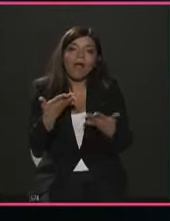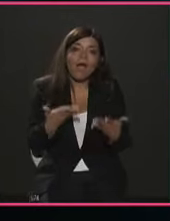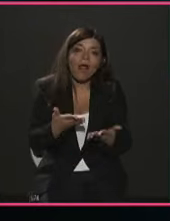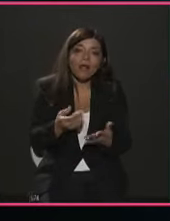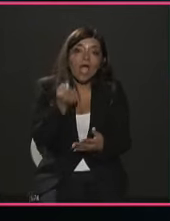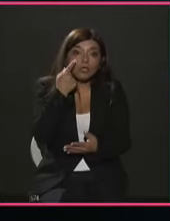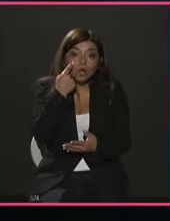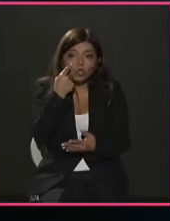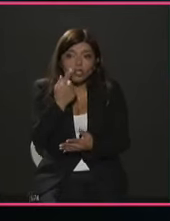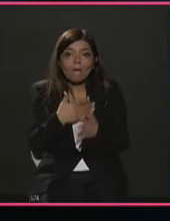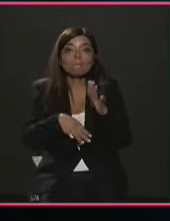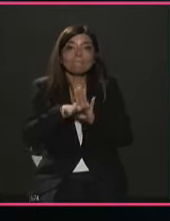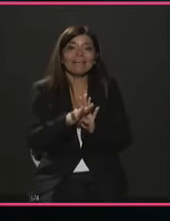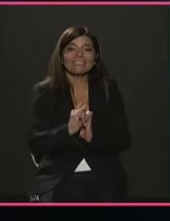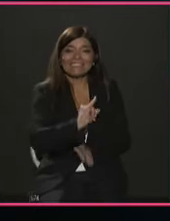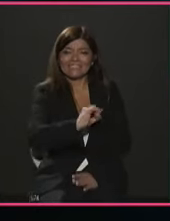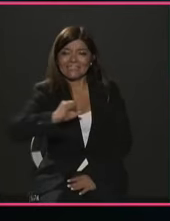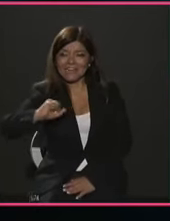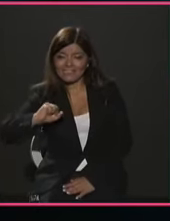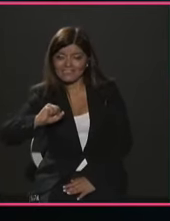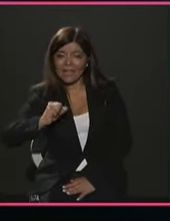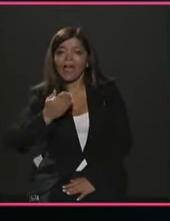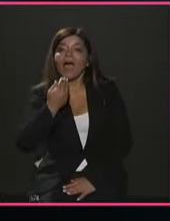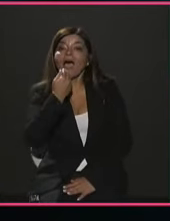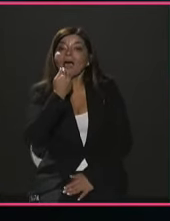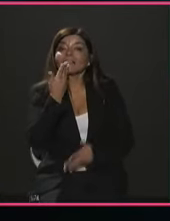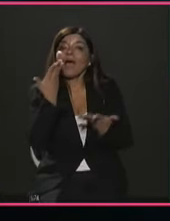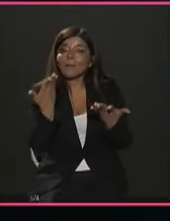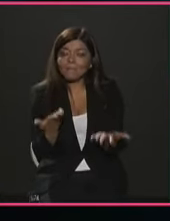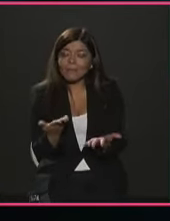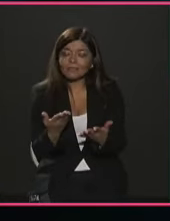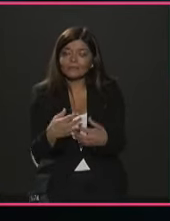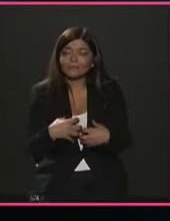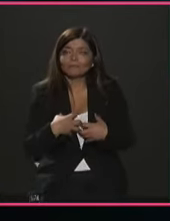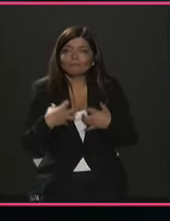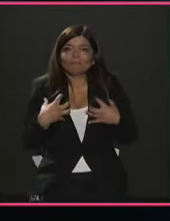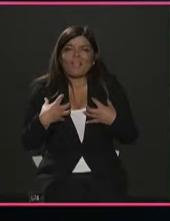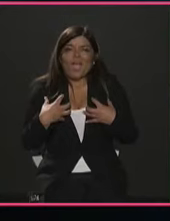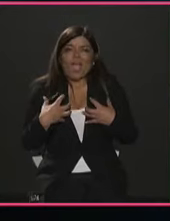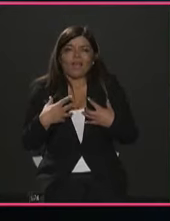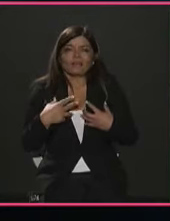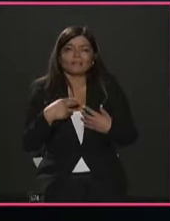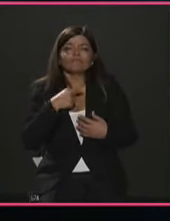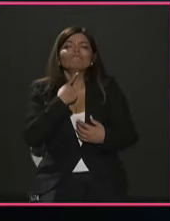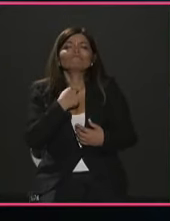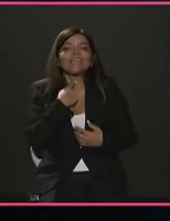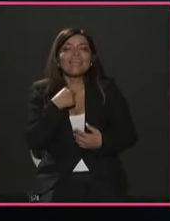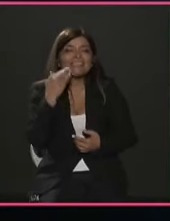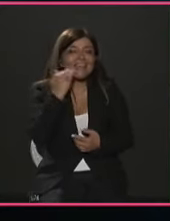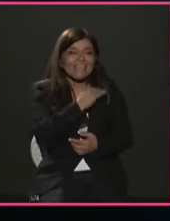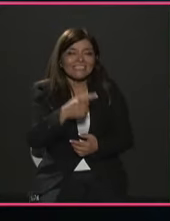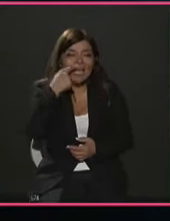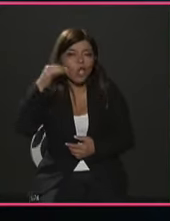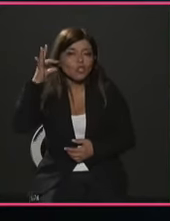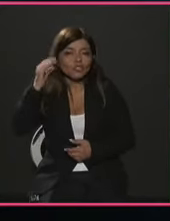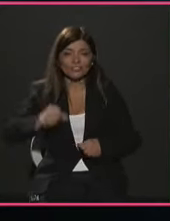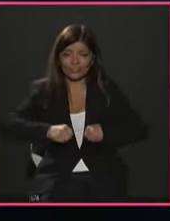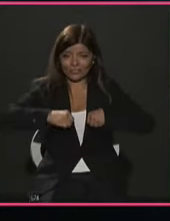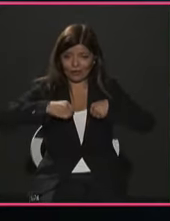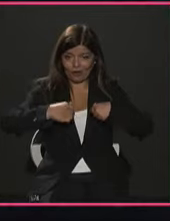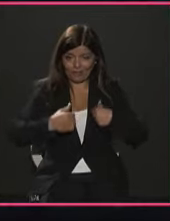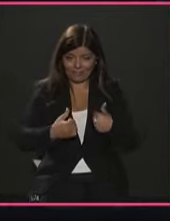solo sabremos más sobre Inteligencia artificial sino que de seguro se habrá despertado más vocaciones de niños niñas y